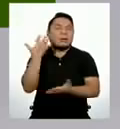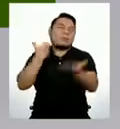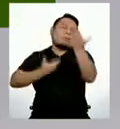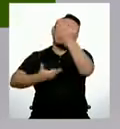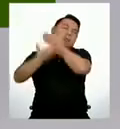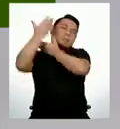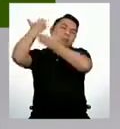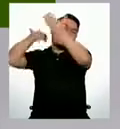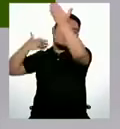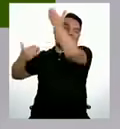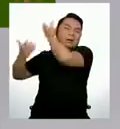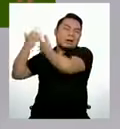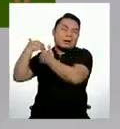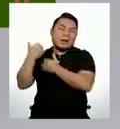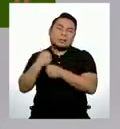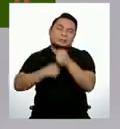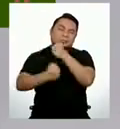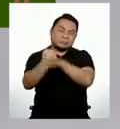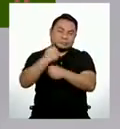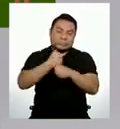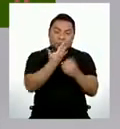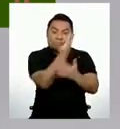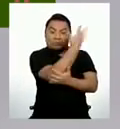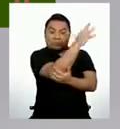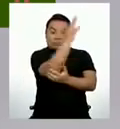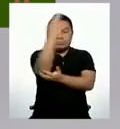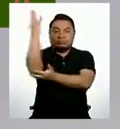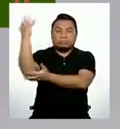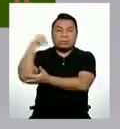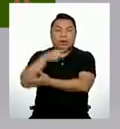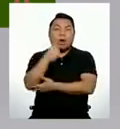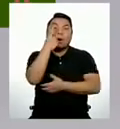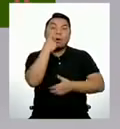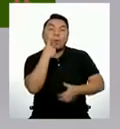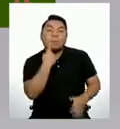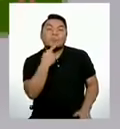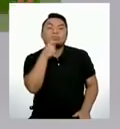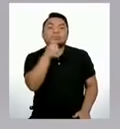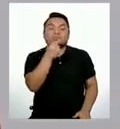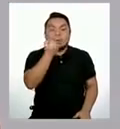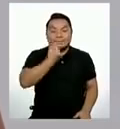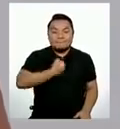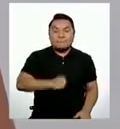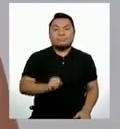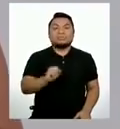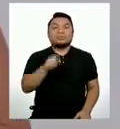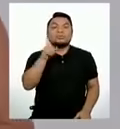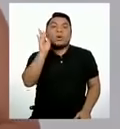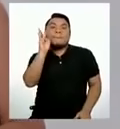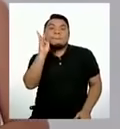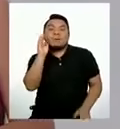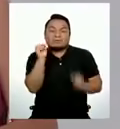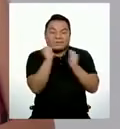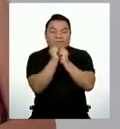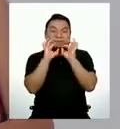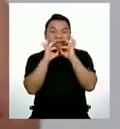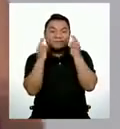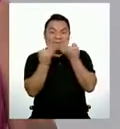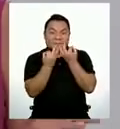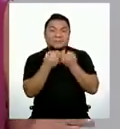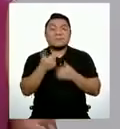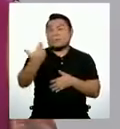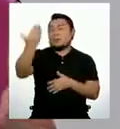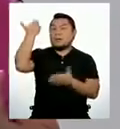profundidad de la selva vivía un hombre con su esposa y sus hijos. En esos tiempos la